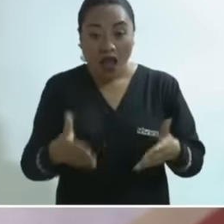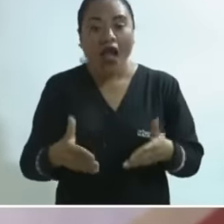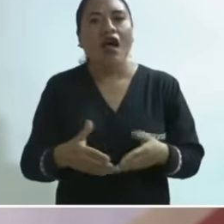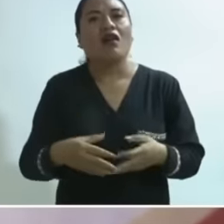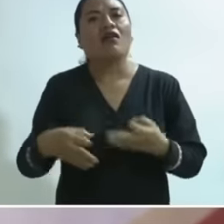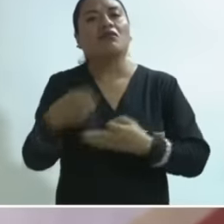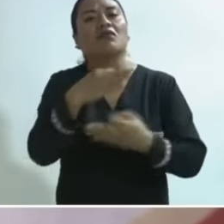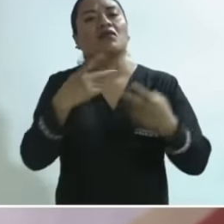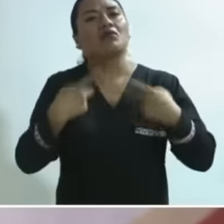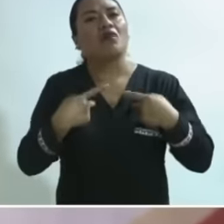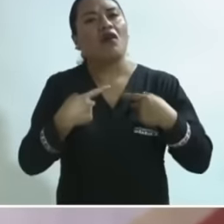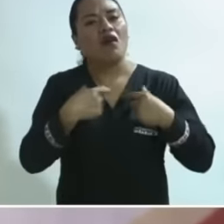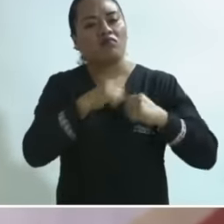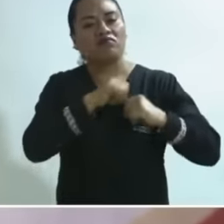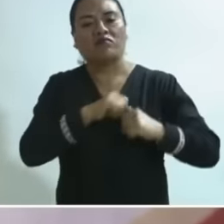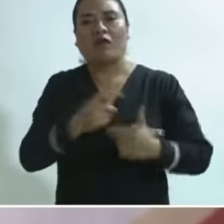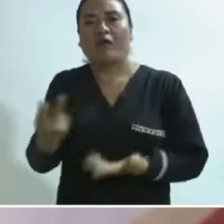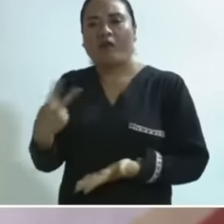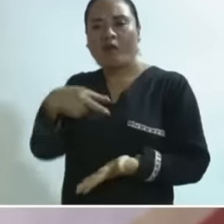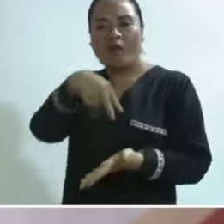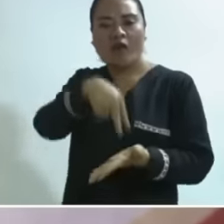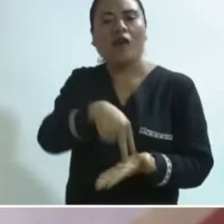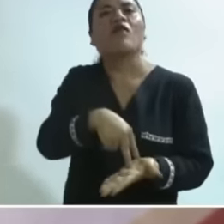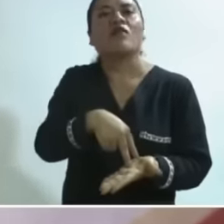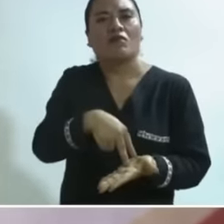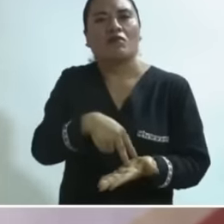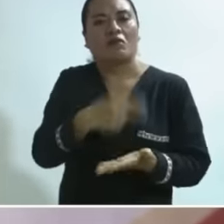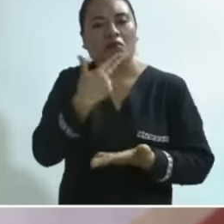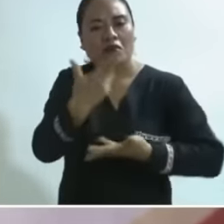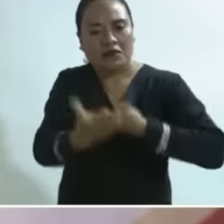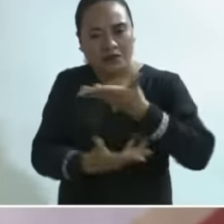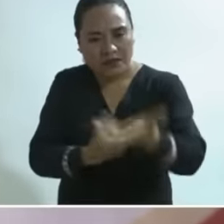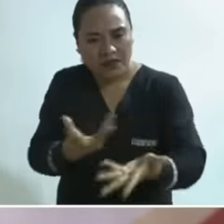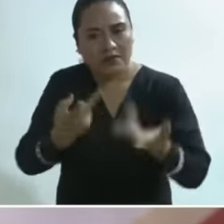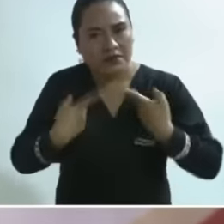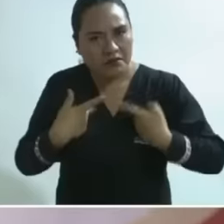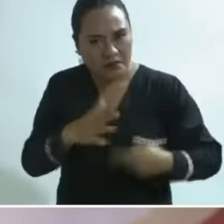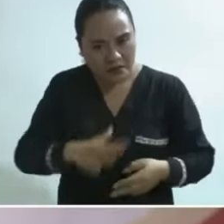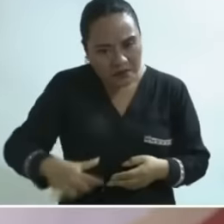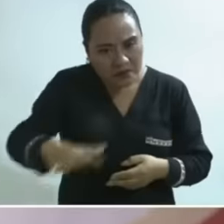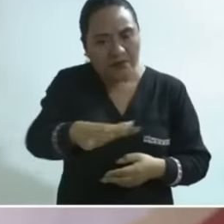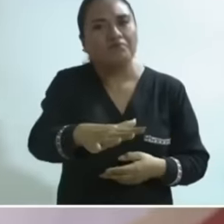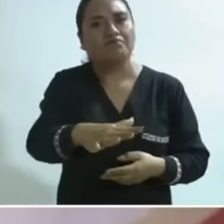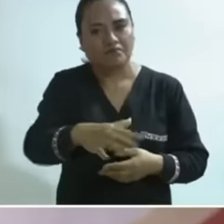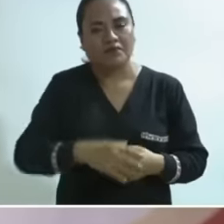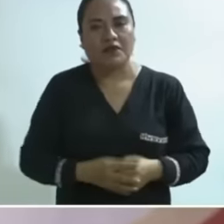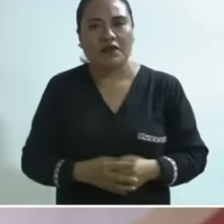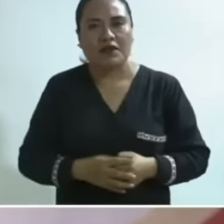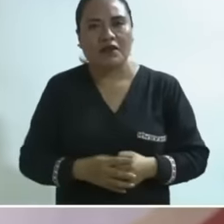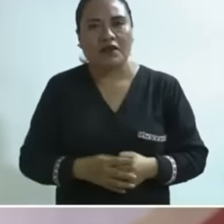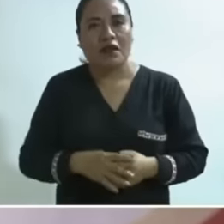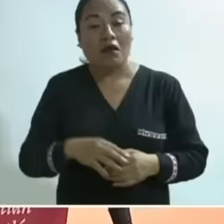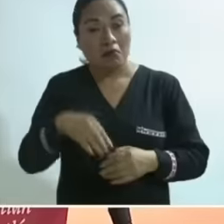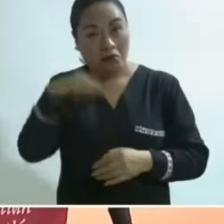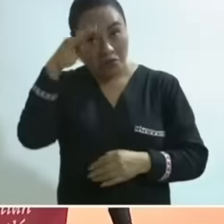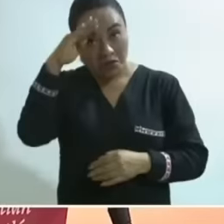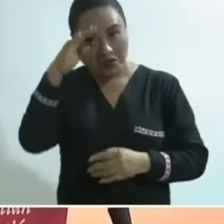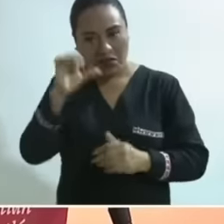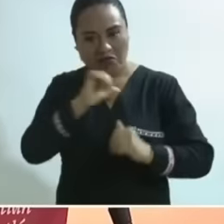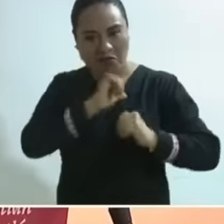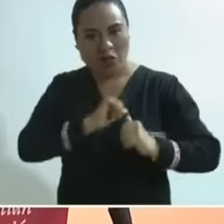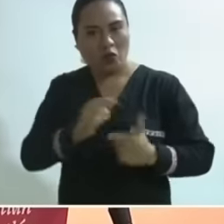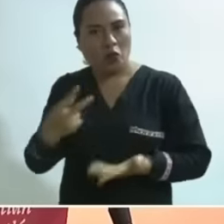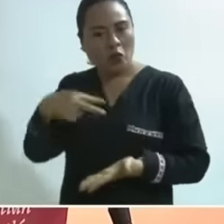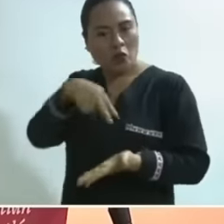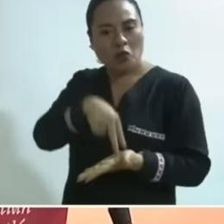poder sirve para servir al pueblo, que no hay más que llegar para servir al